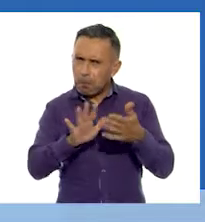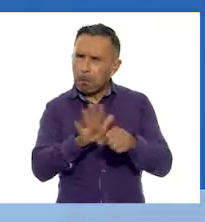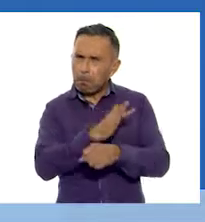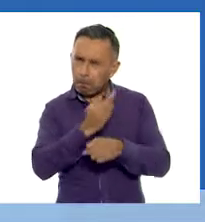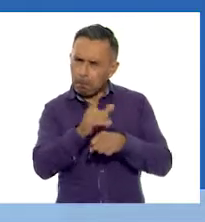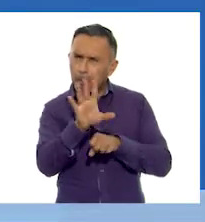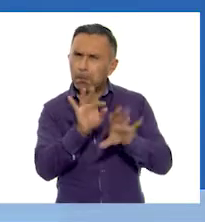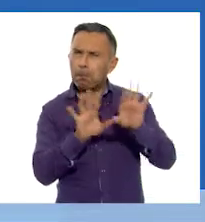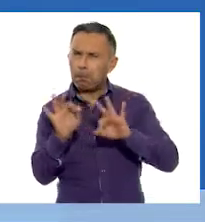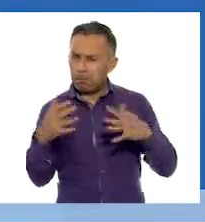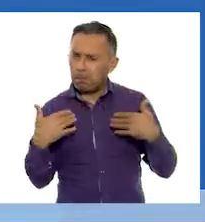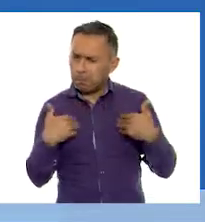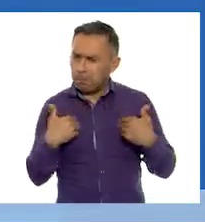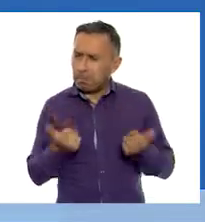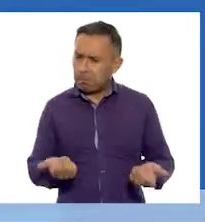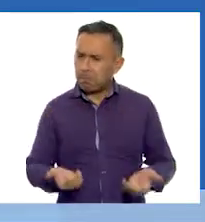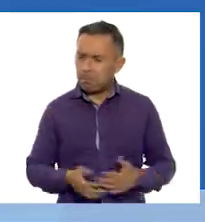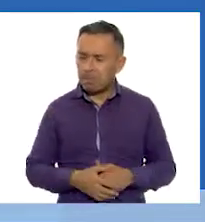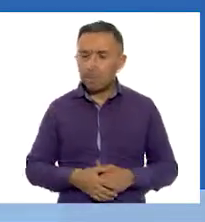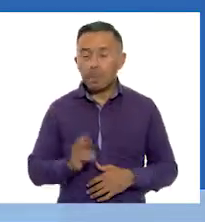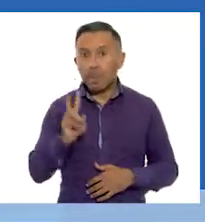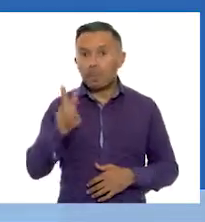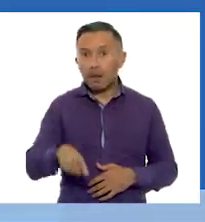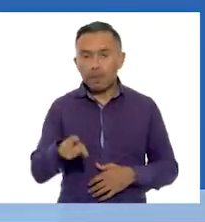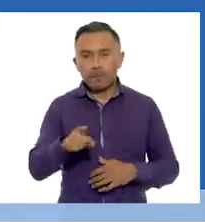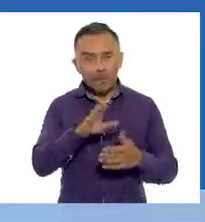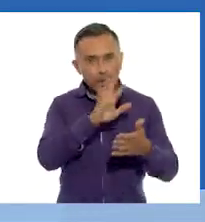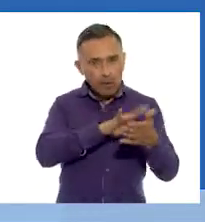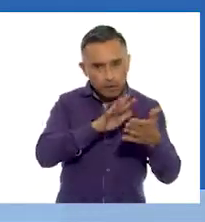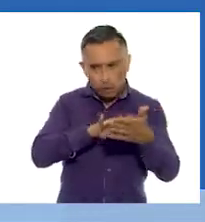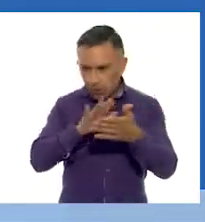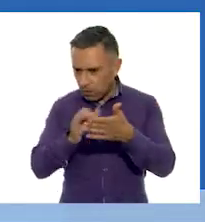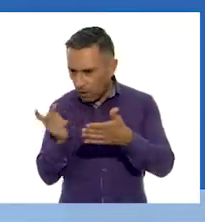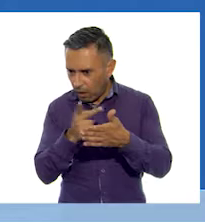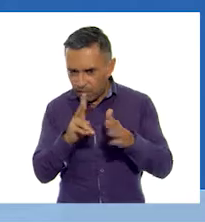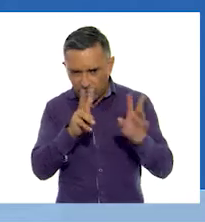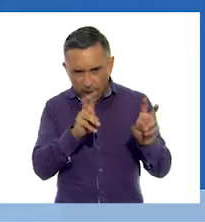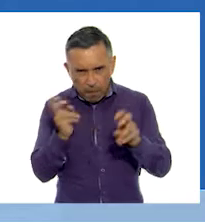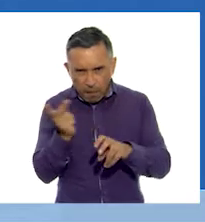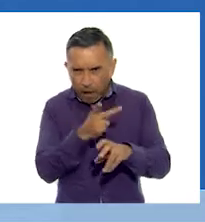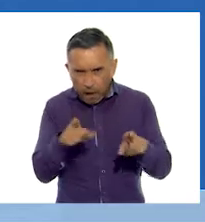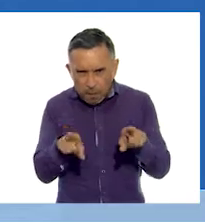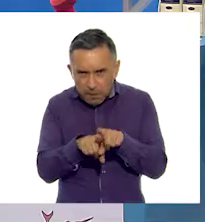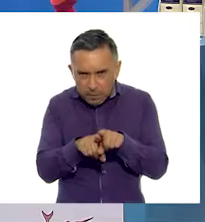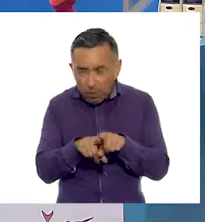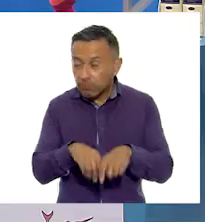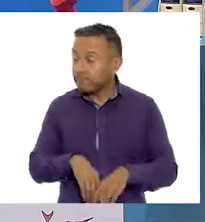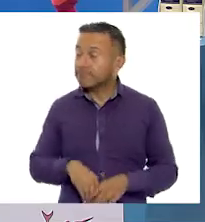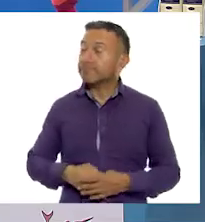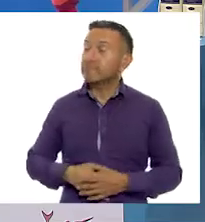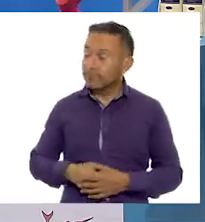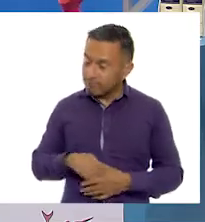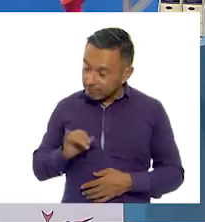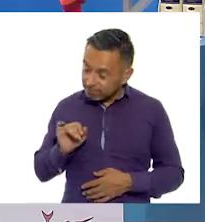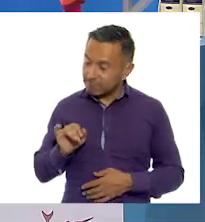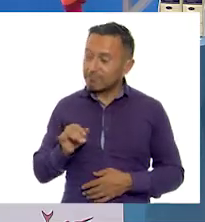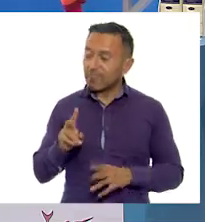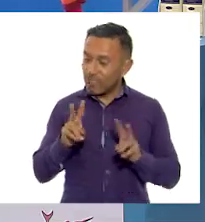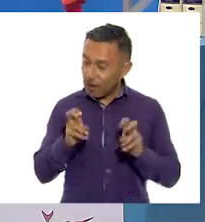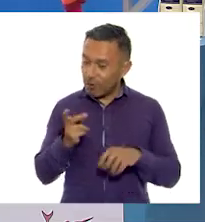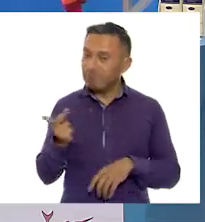coronavirus. El nuevo coronavirus y el SARS de 2003, otro primo cercano con el que comparte más de 80% del